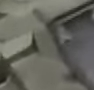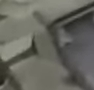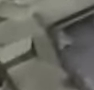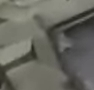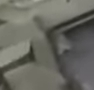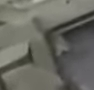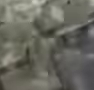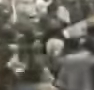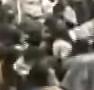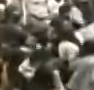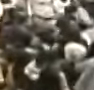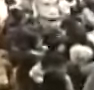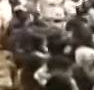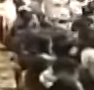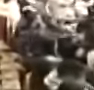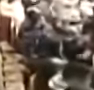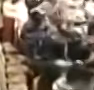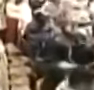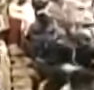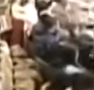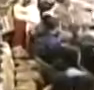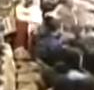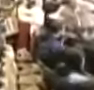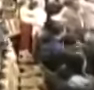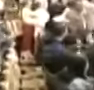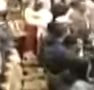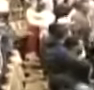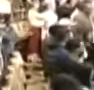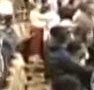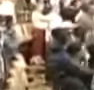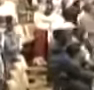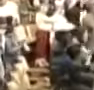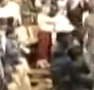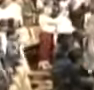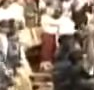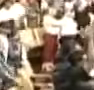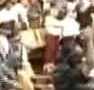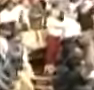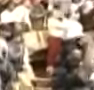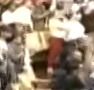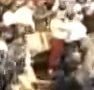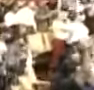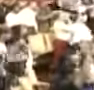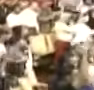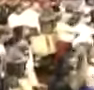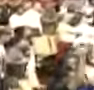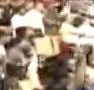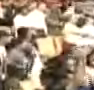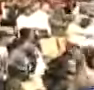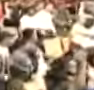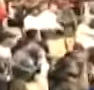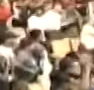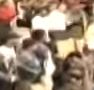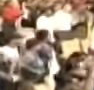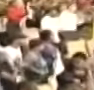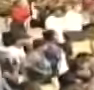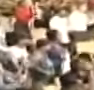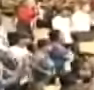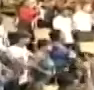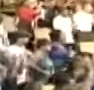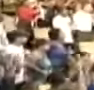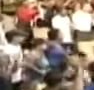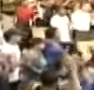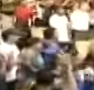constitucional Nicolás Maduro y donde también estarán presentes los integrantes del Comando de Campaña Venezuela Toda, afinando